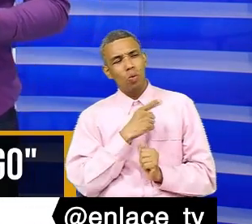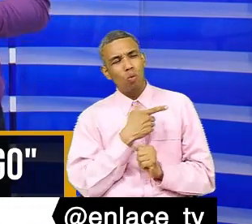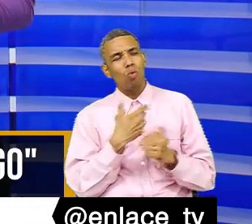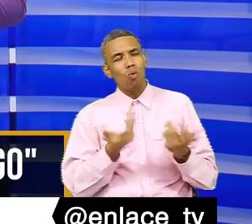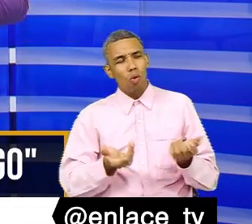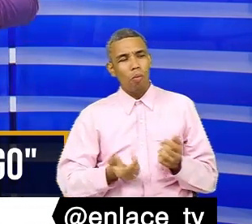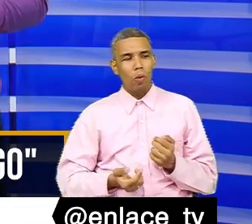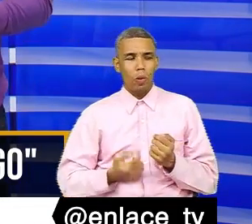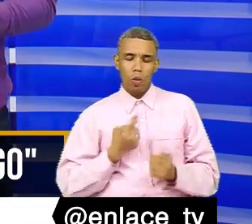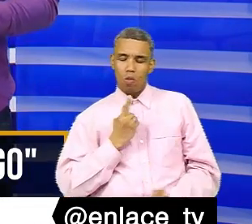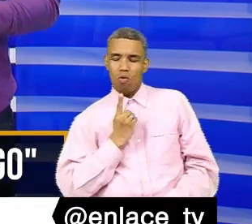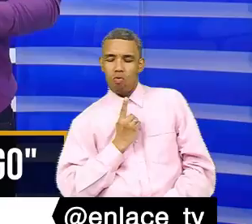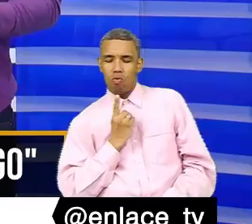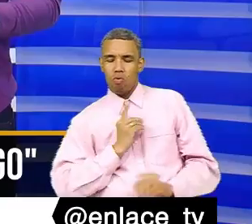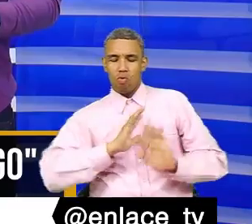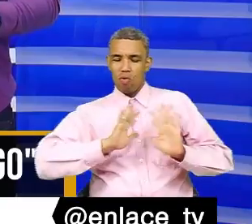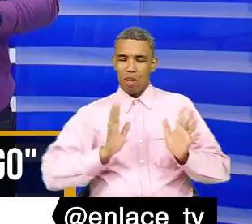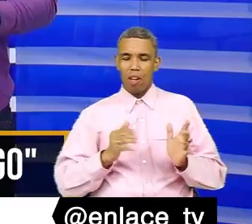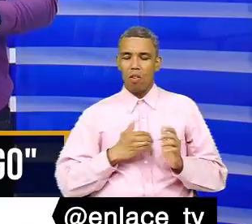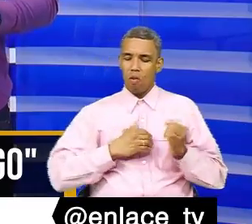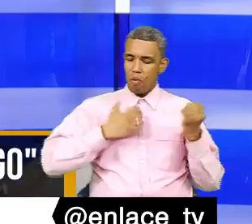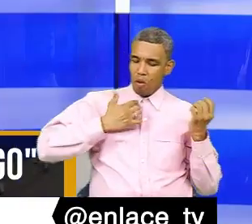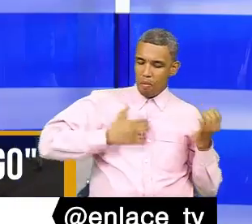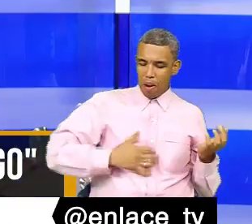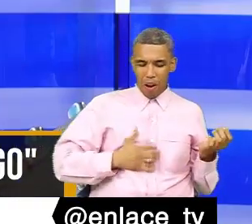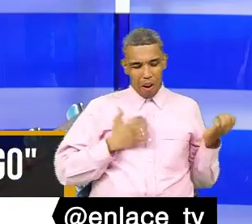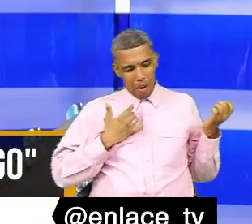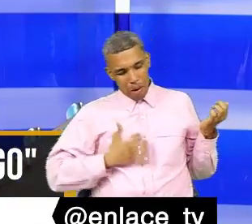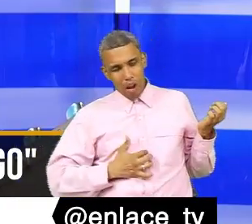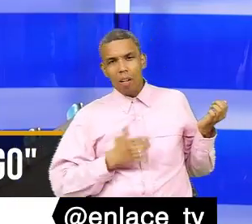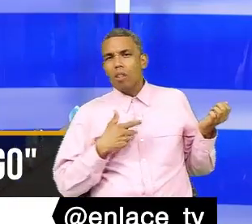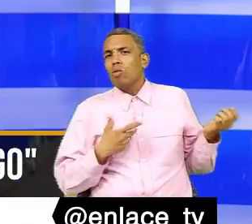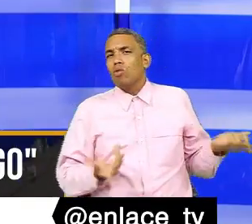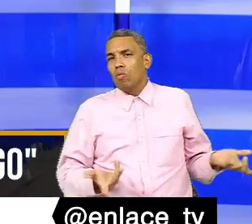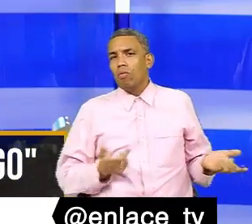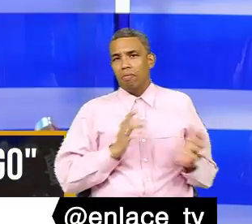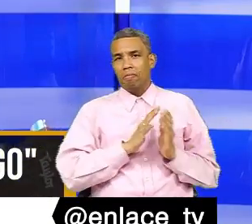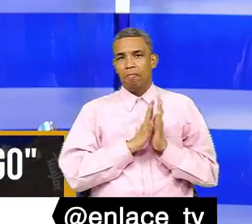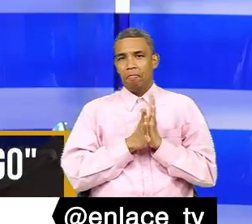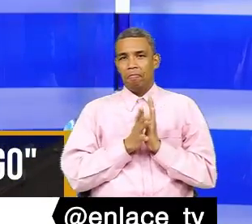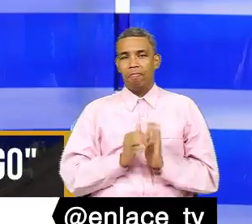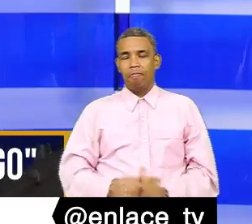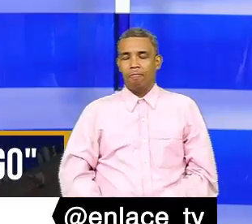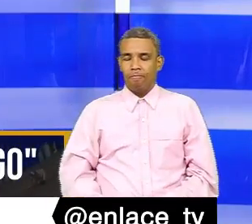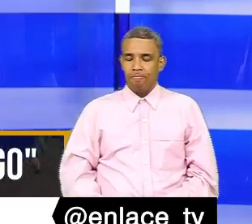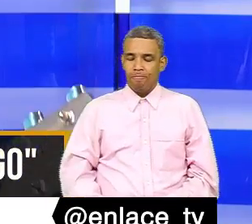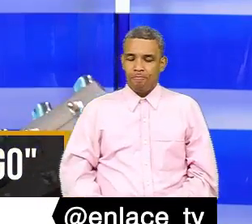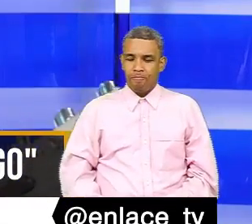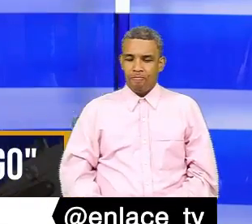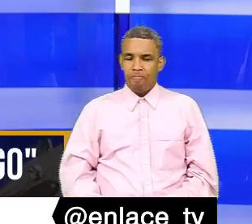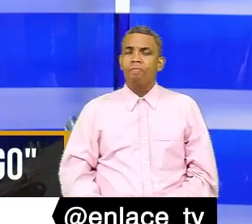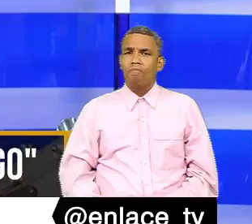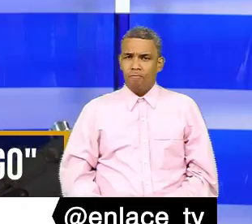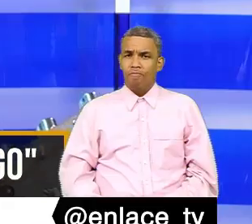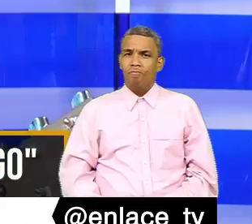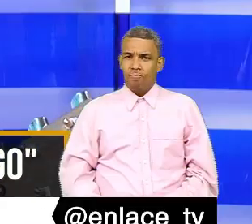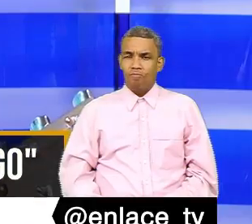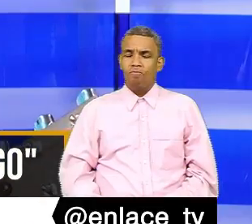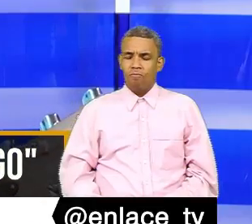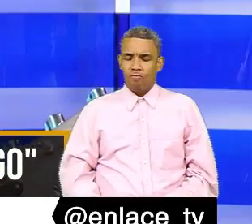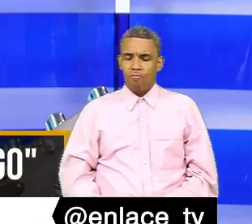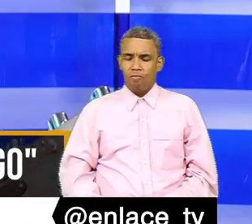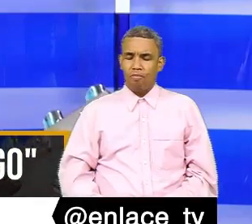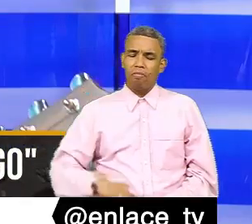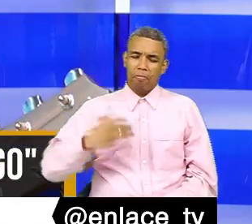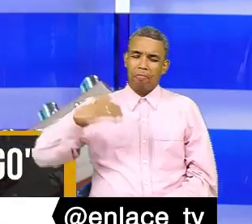Bueno, Andreo, parte de esa espiritualidad que desde muy pequeño,